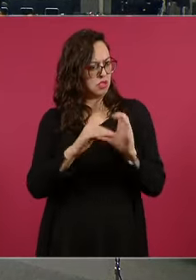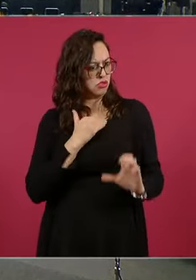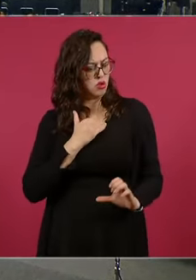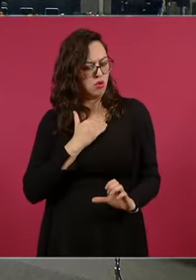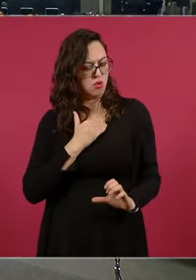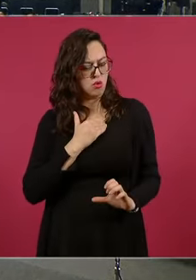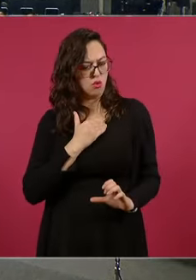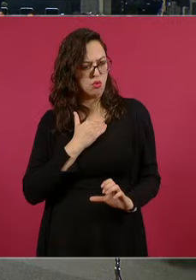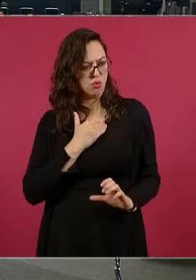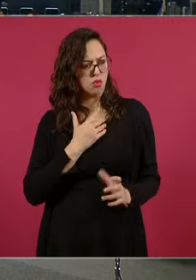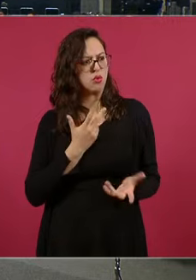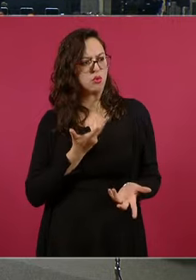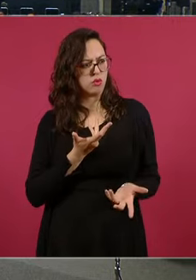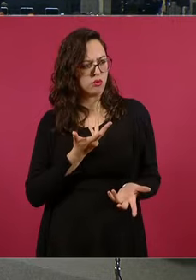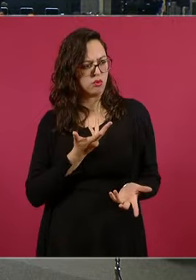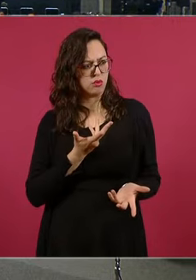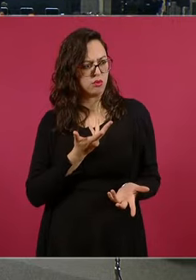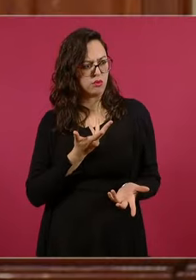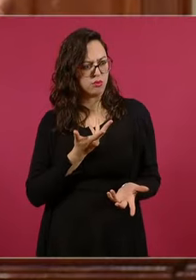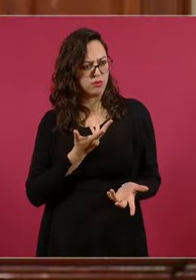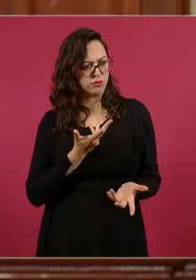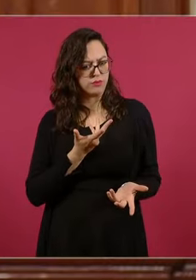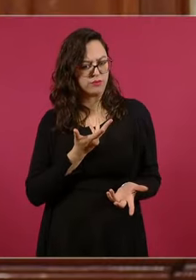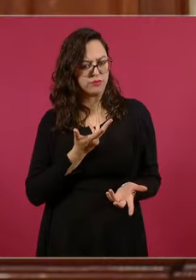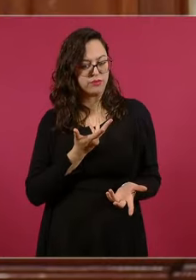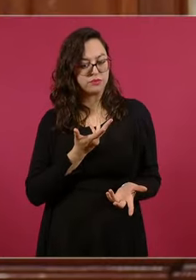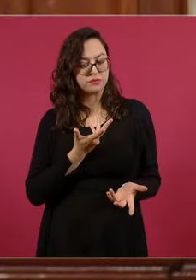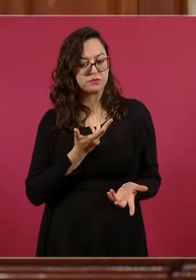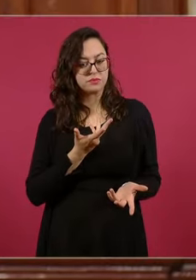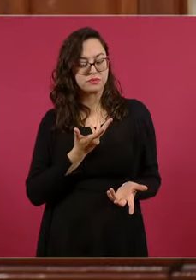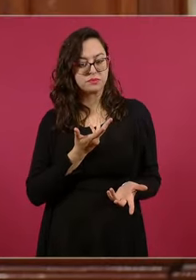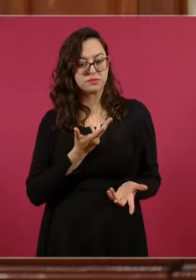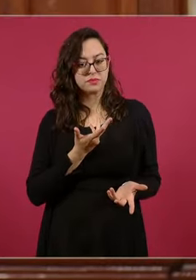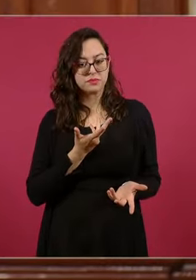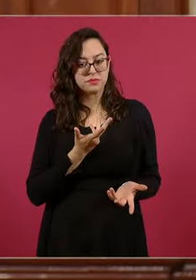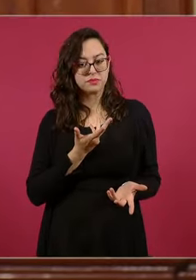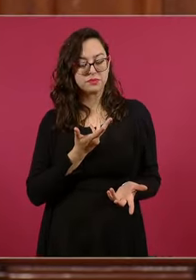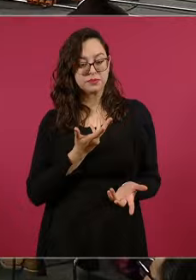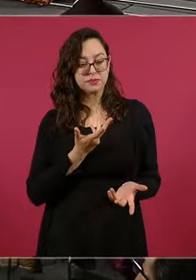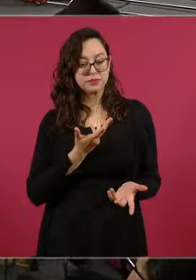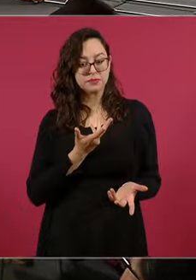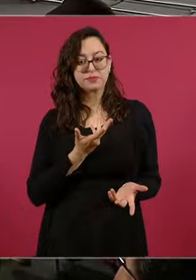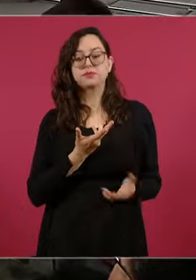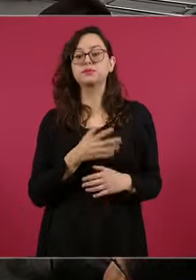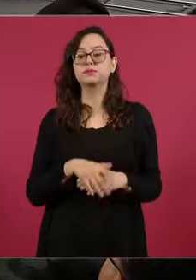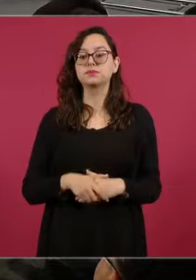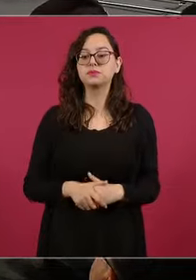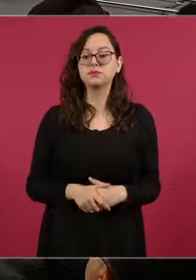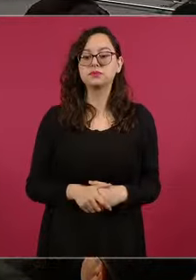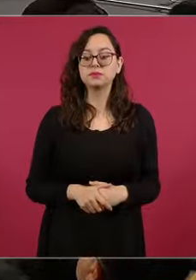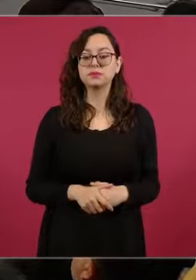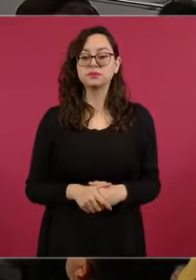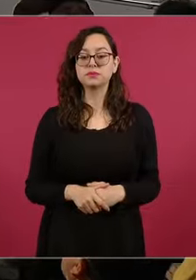es la jurisprudencia que hay respecto a lo que puede y no. Sí. Lo que